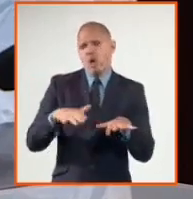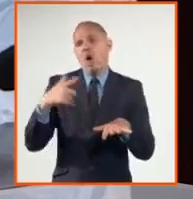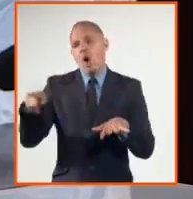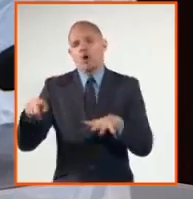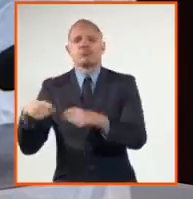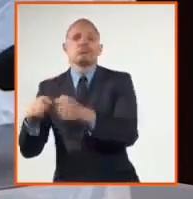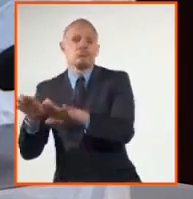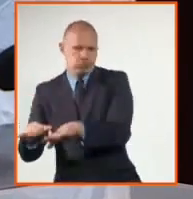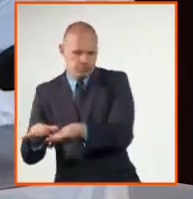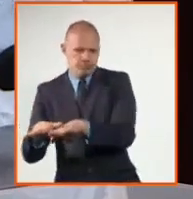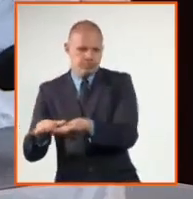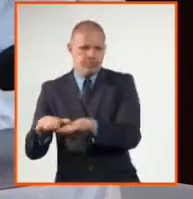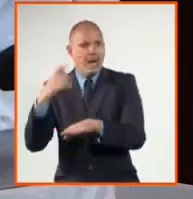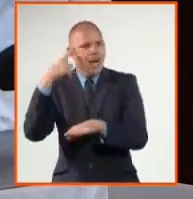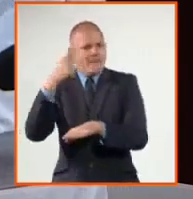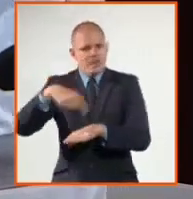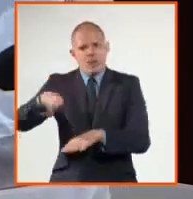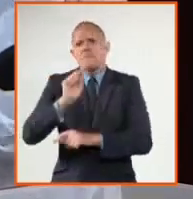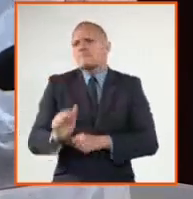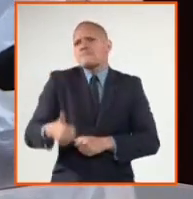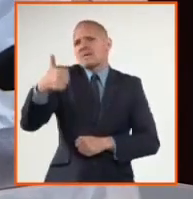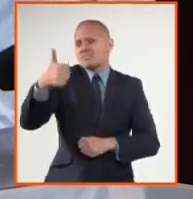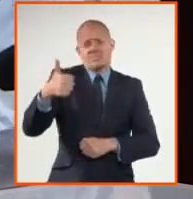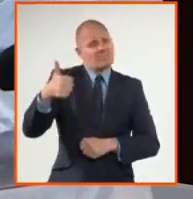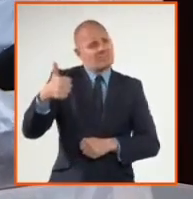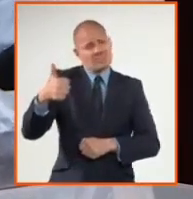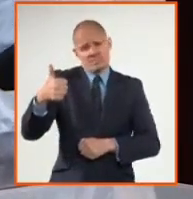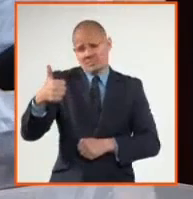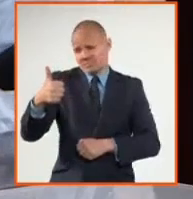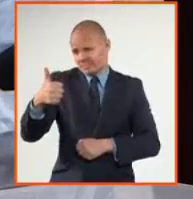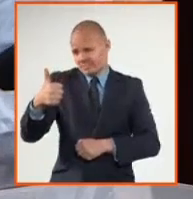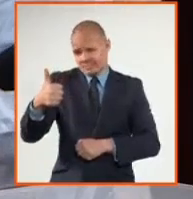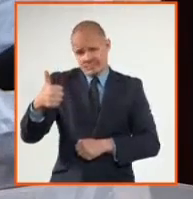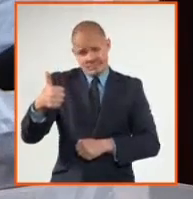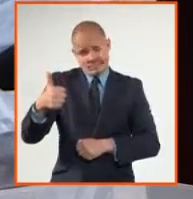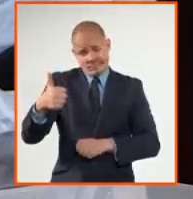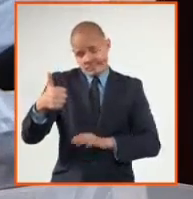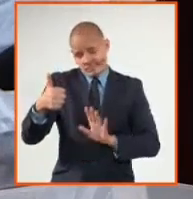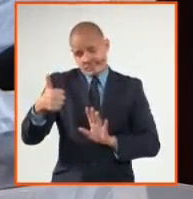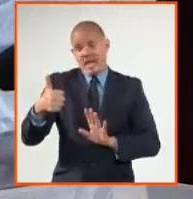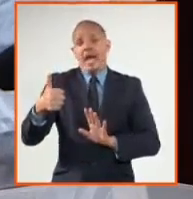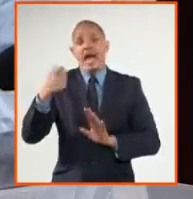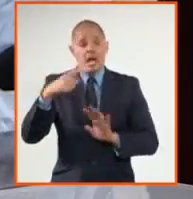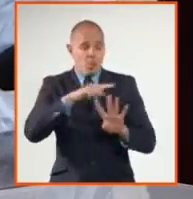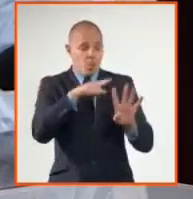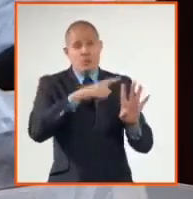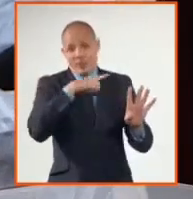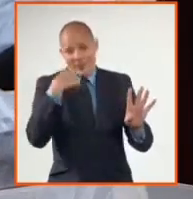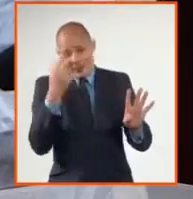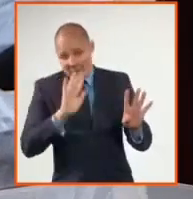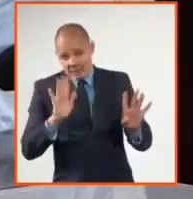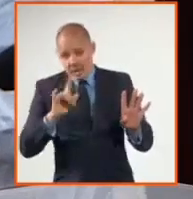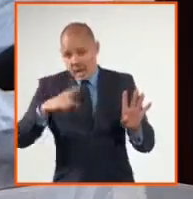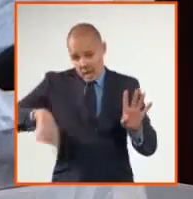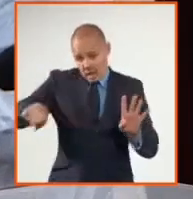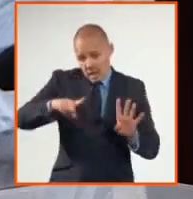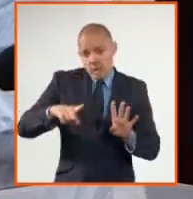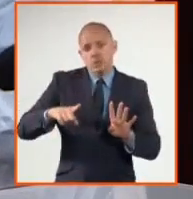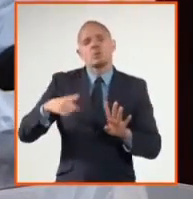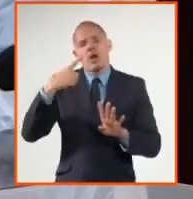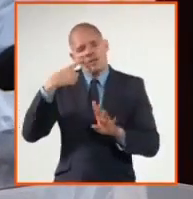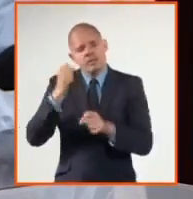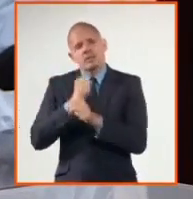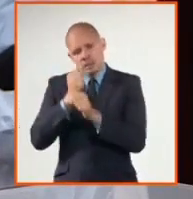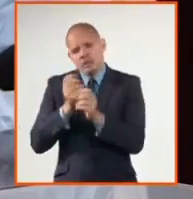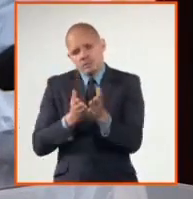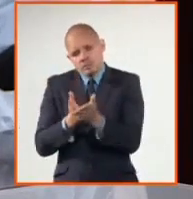no quiere decir que todo simultáneamente están operando o están generando electricidad algunos están en mantenimiento y otros pueden estar